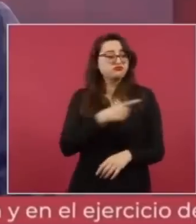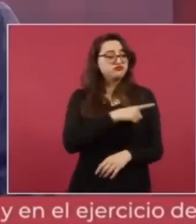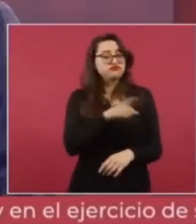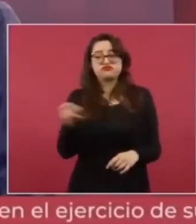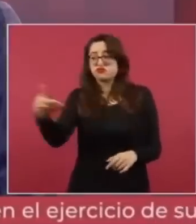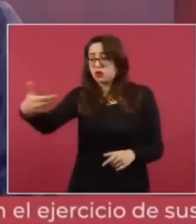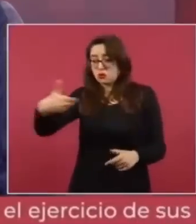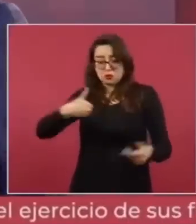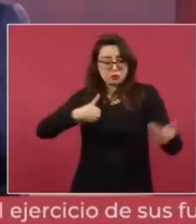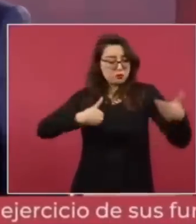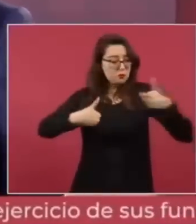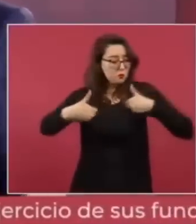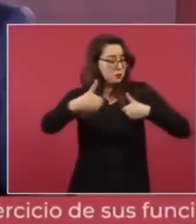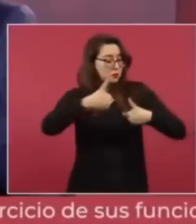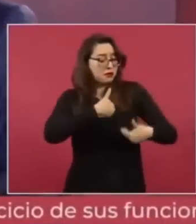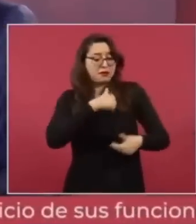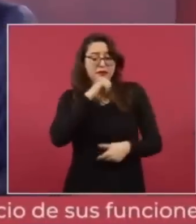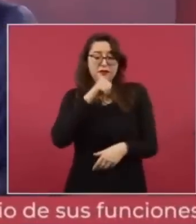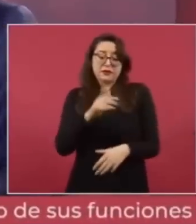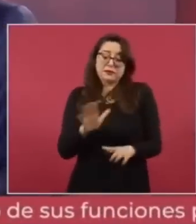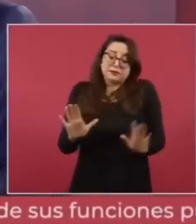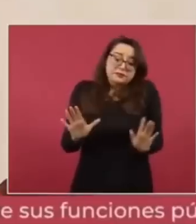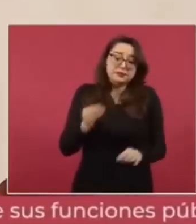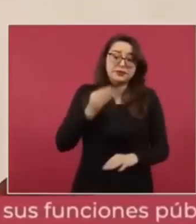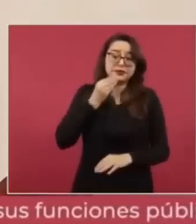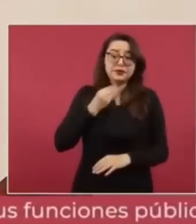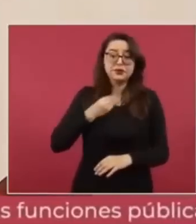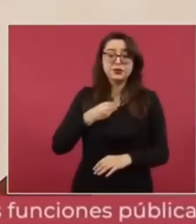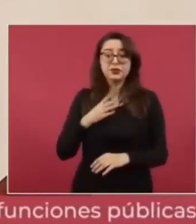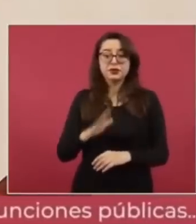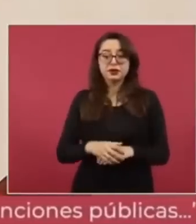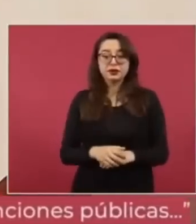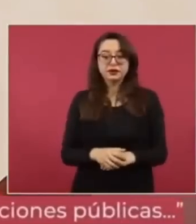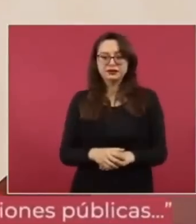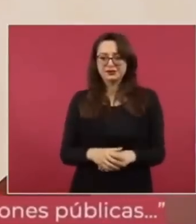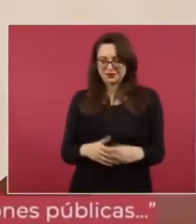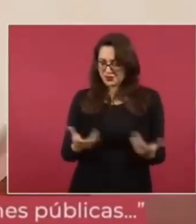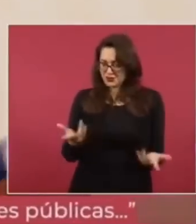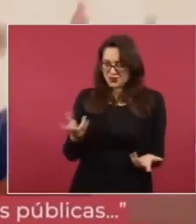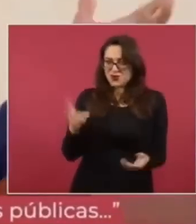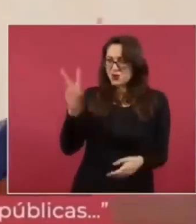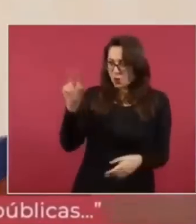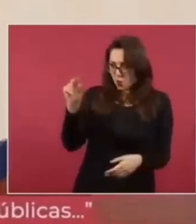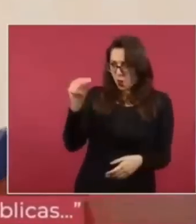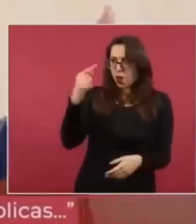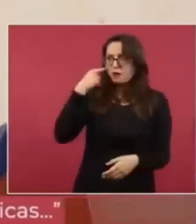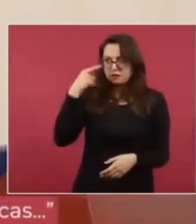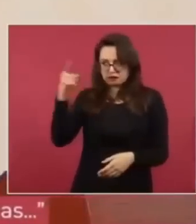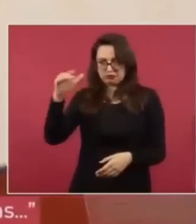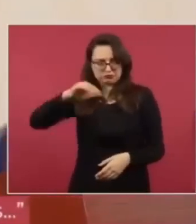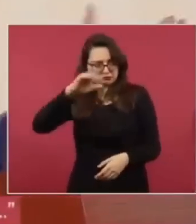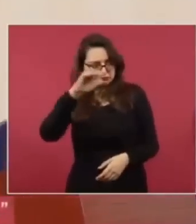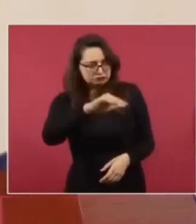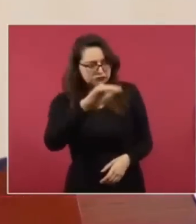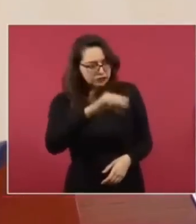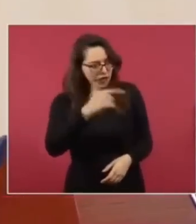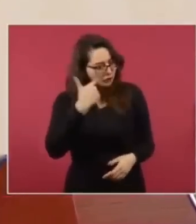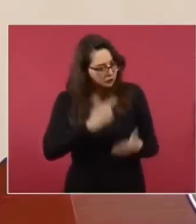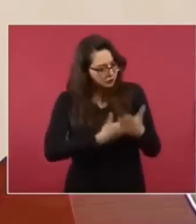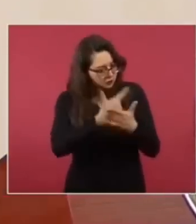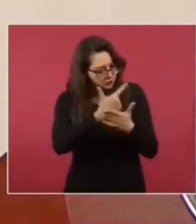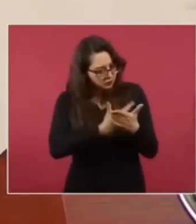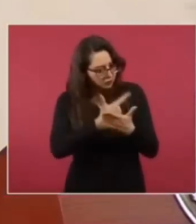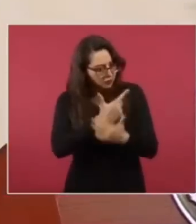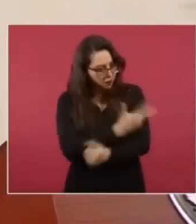¿por qué no lo hicieron? ¿por qué no